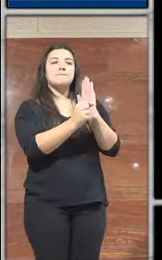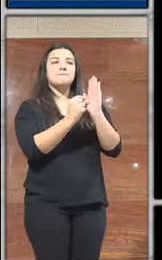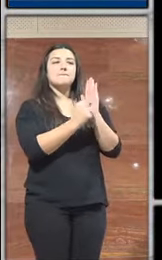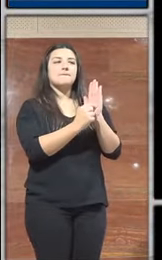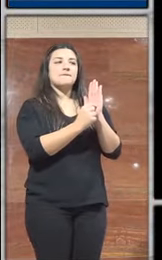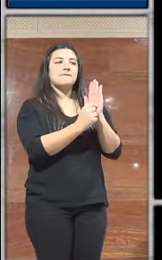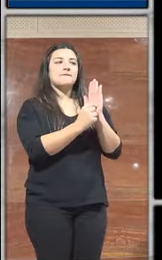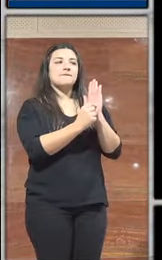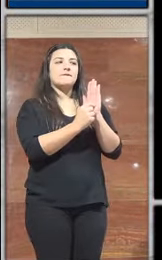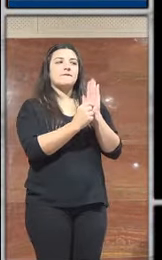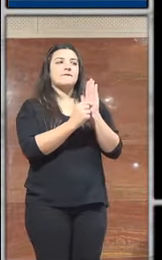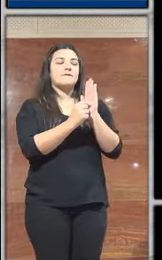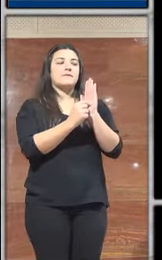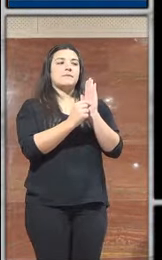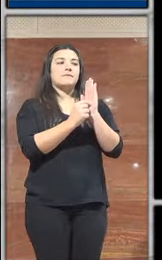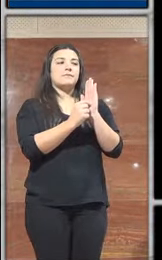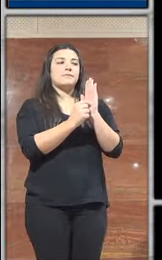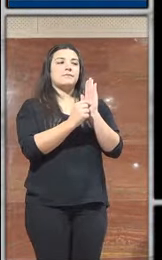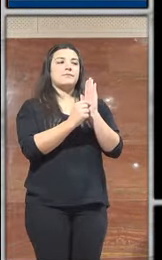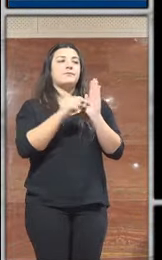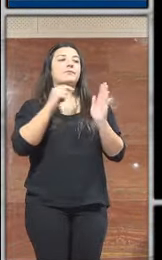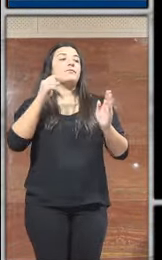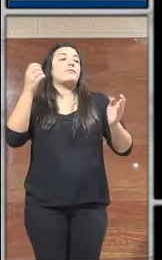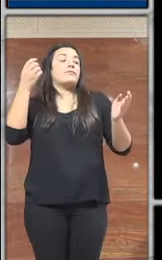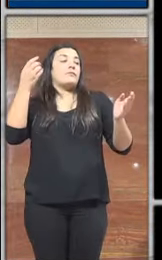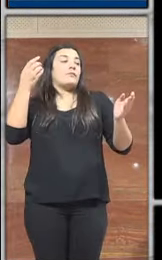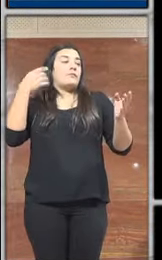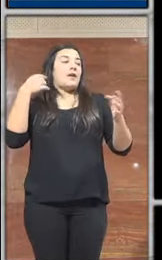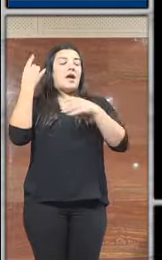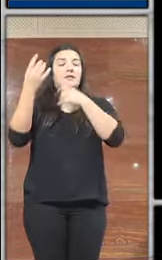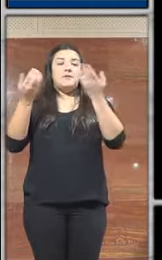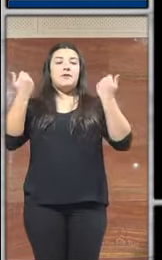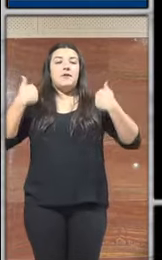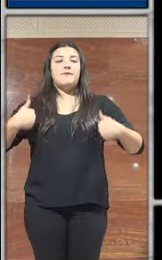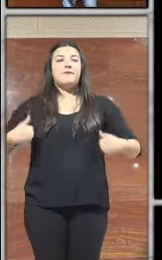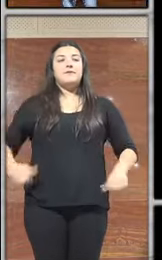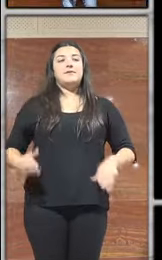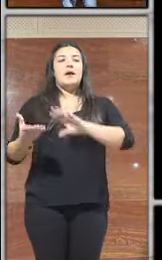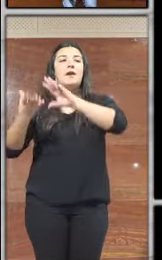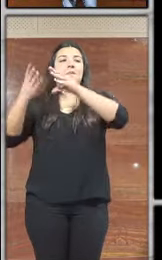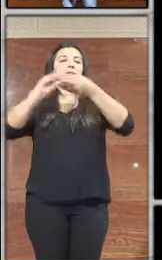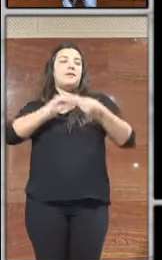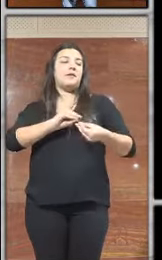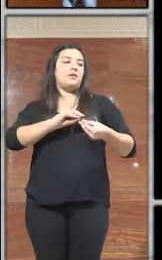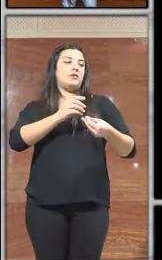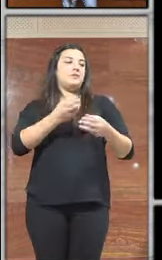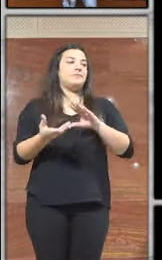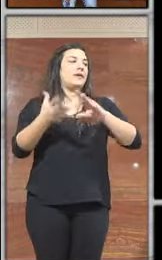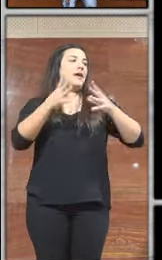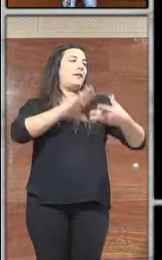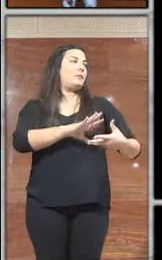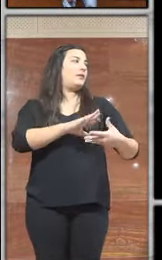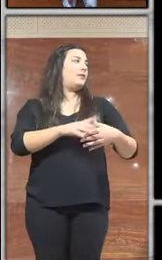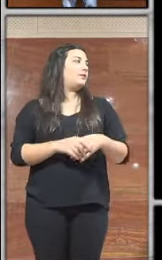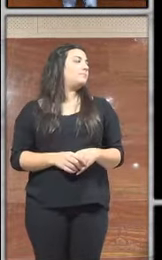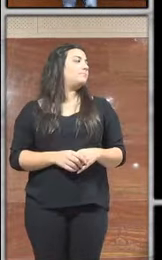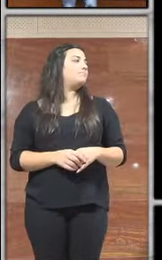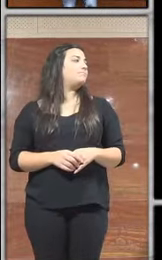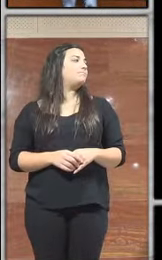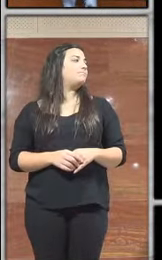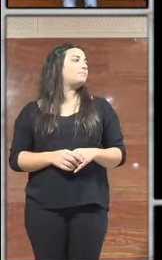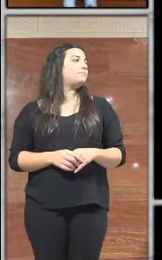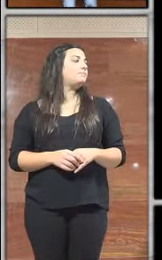ahora pero aplicaciones orientadas a la actividad física habilitación motriz es decir como hemos visto el periódico digital